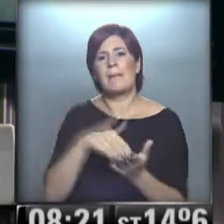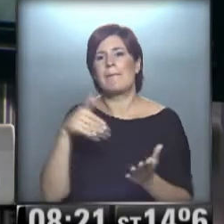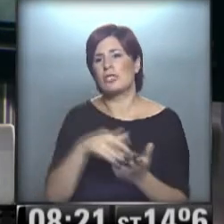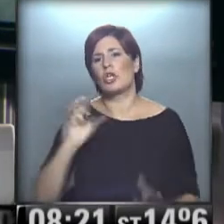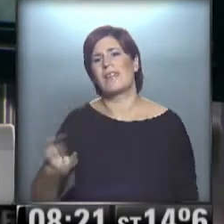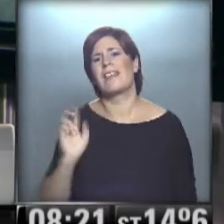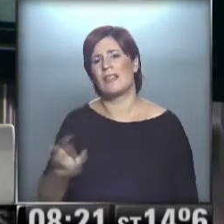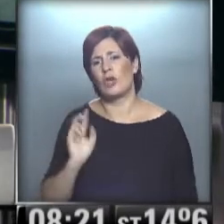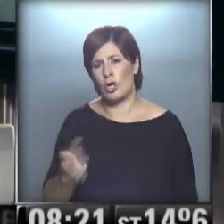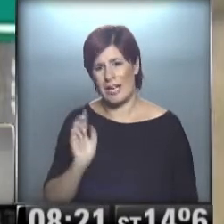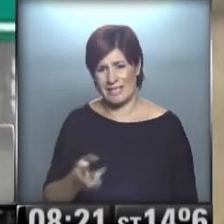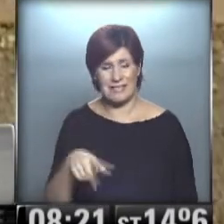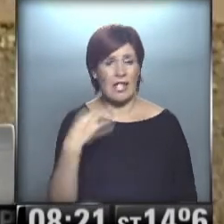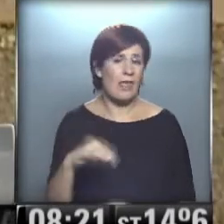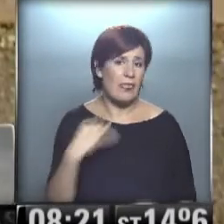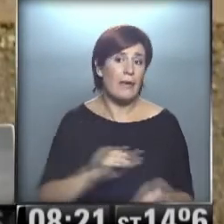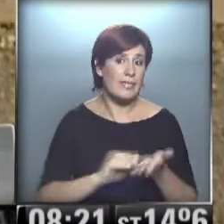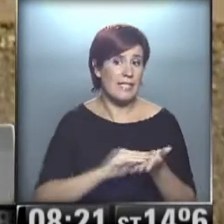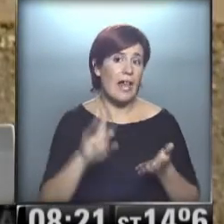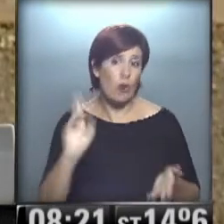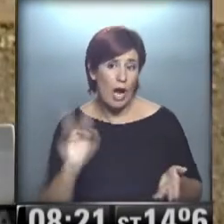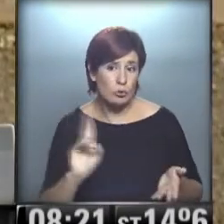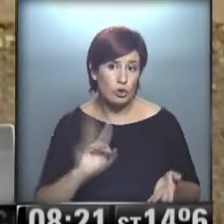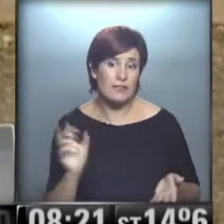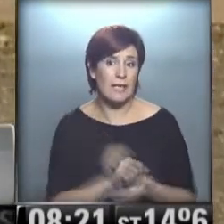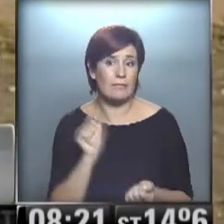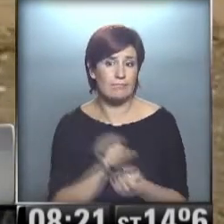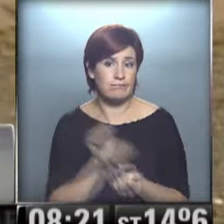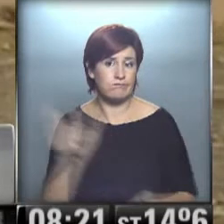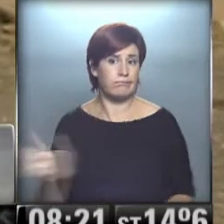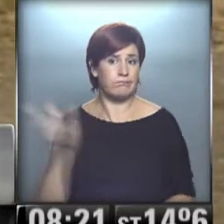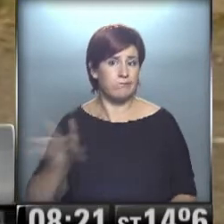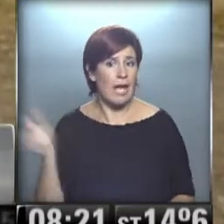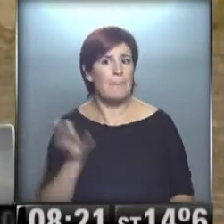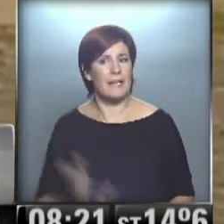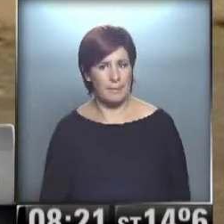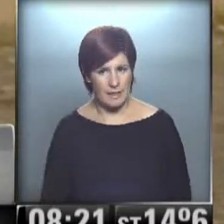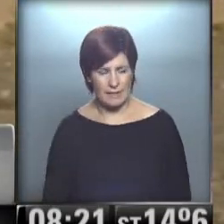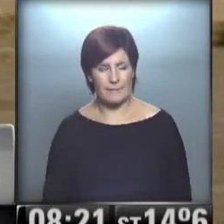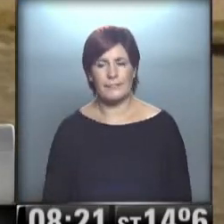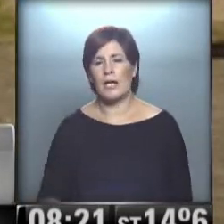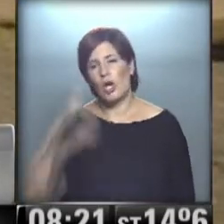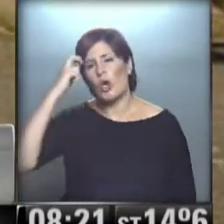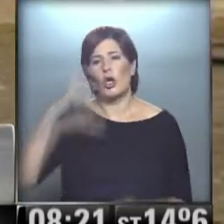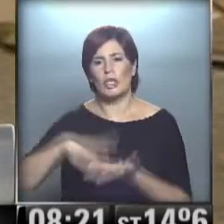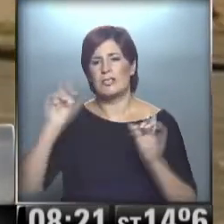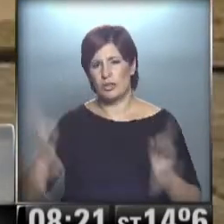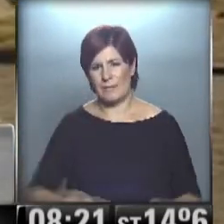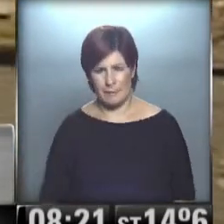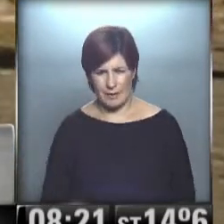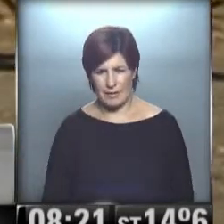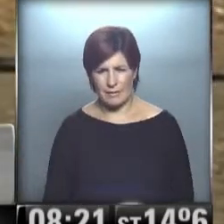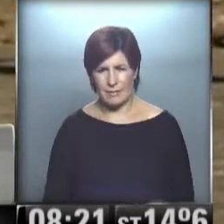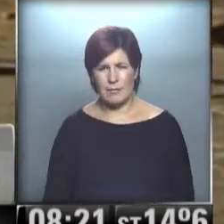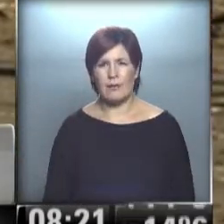bonos que van a ser autorizados por parte del senado nacional por parte del congreso de la nación hacia el